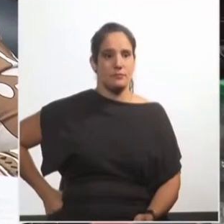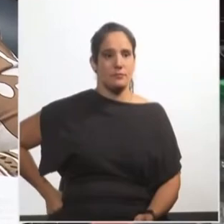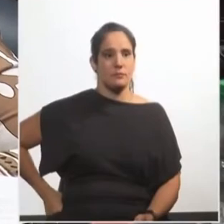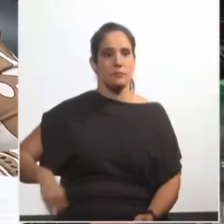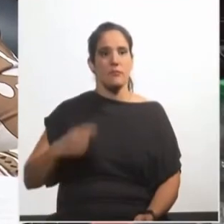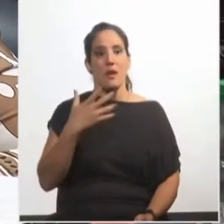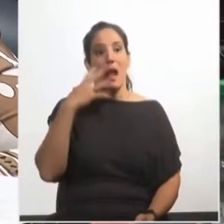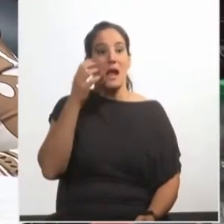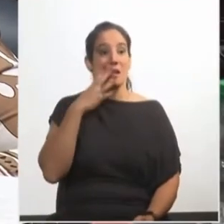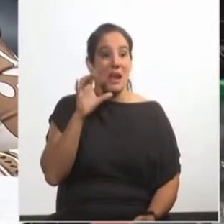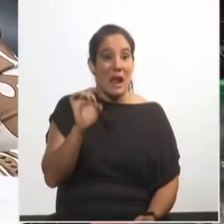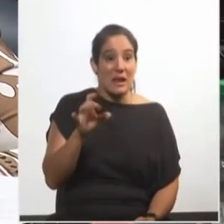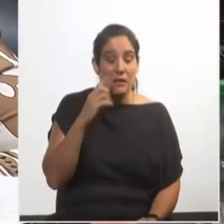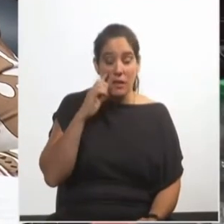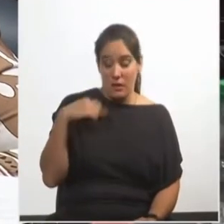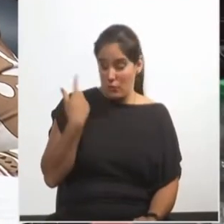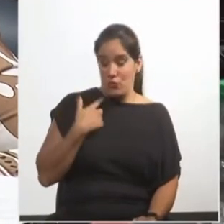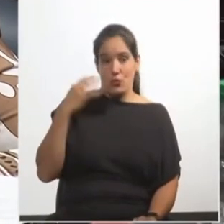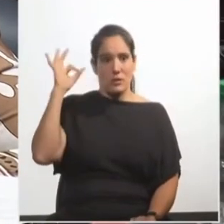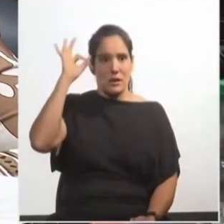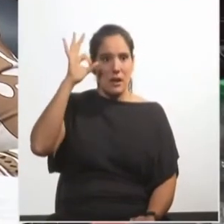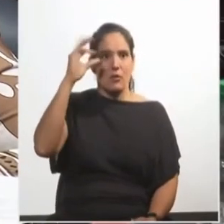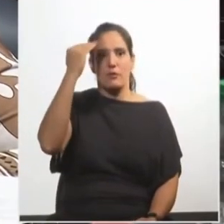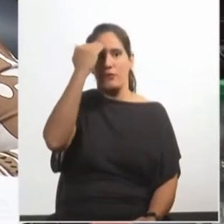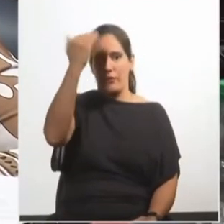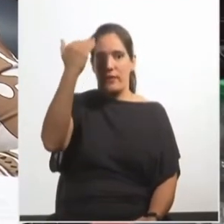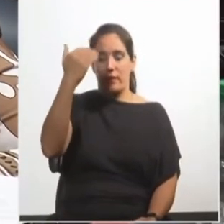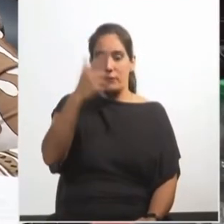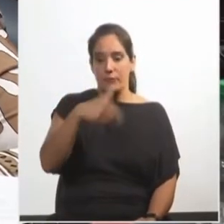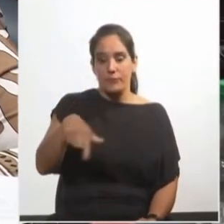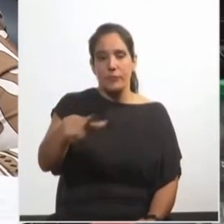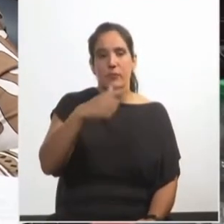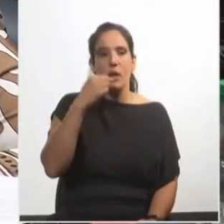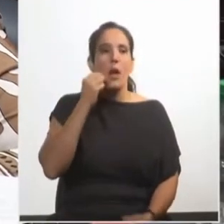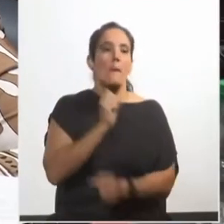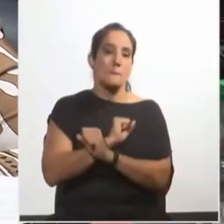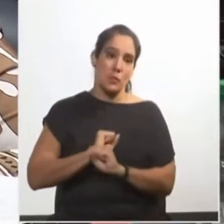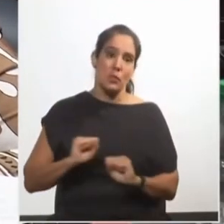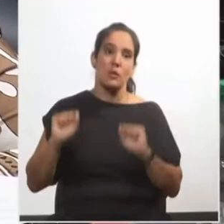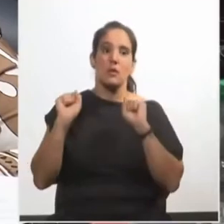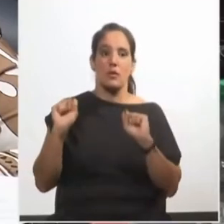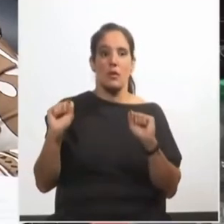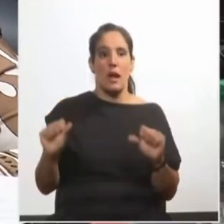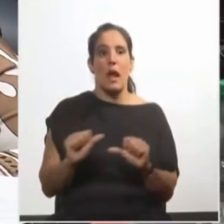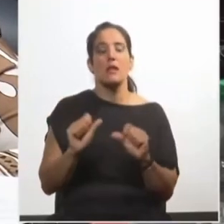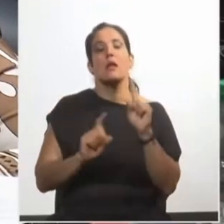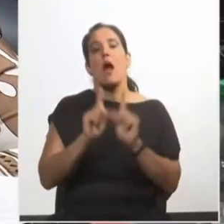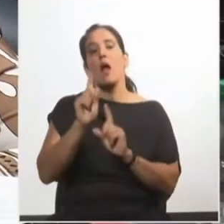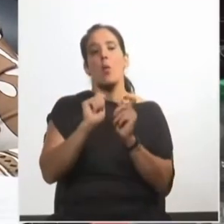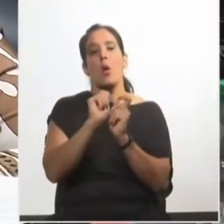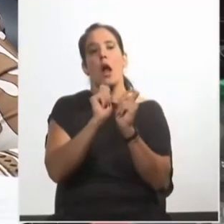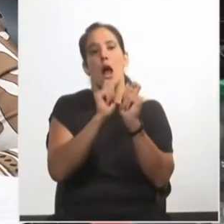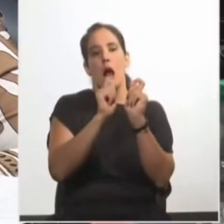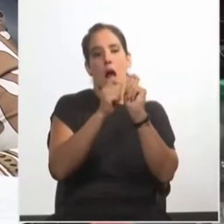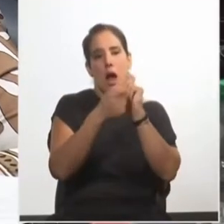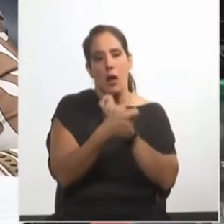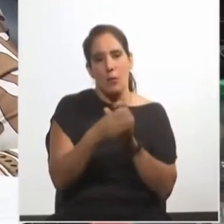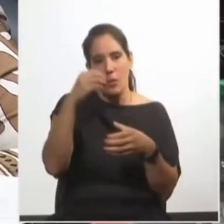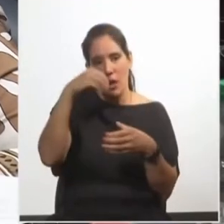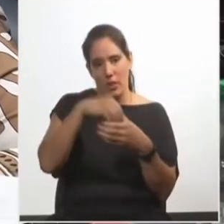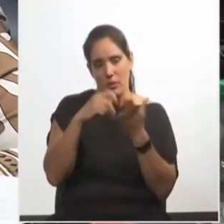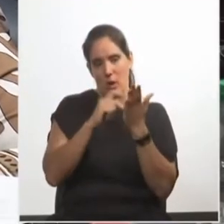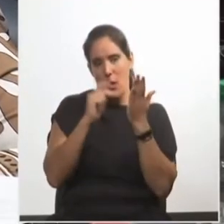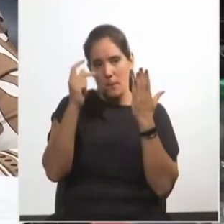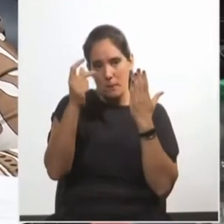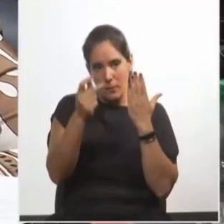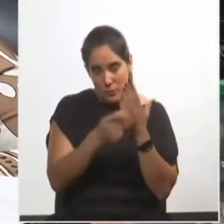que, entre otros, formuló la bancada de senadores del Frente Amplio permitieron al menos revertir algunos elementos